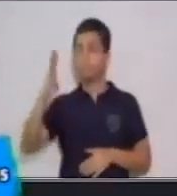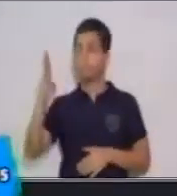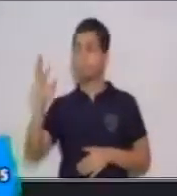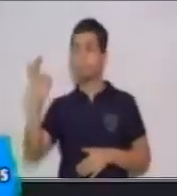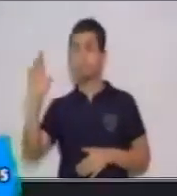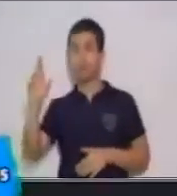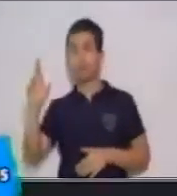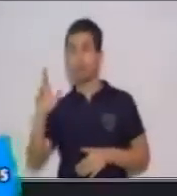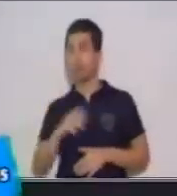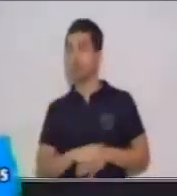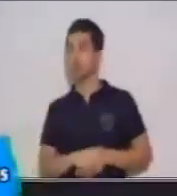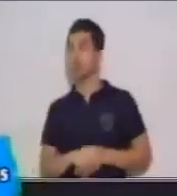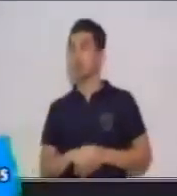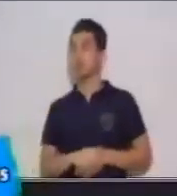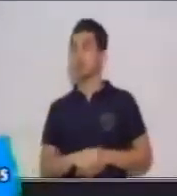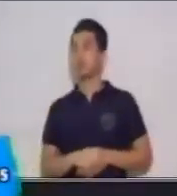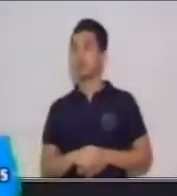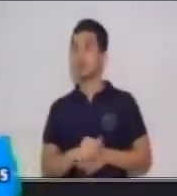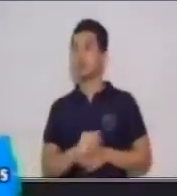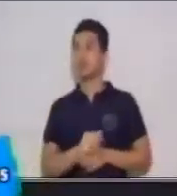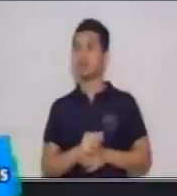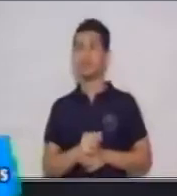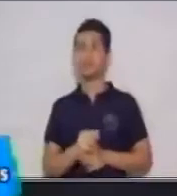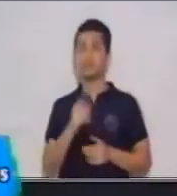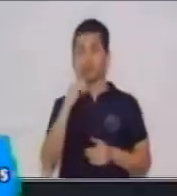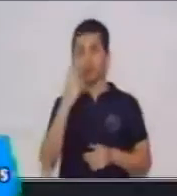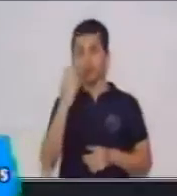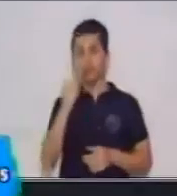Tambor. Ahora con el mismo tambor vamos a decir tambor.